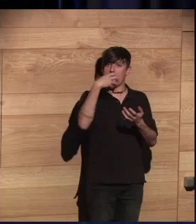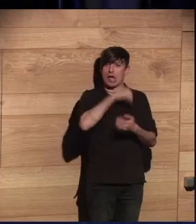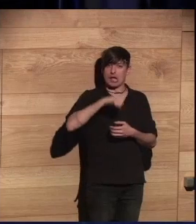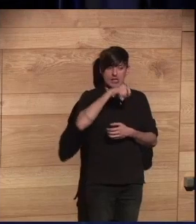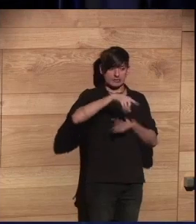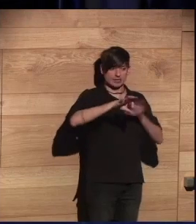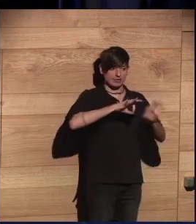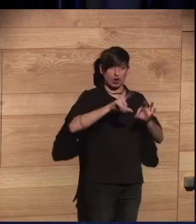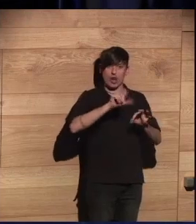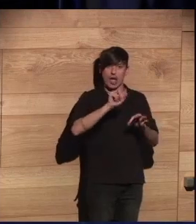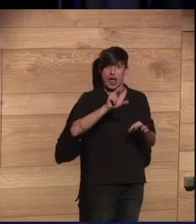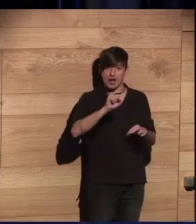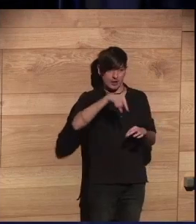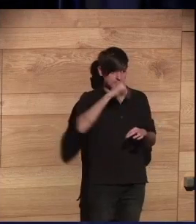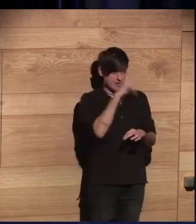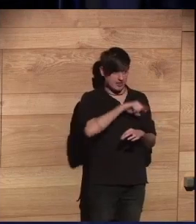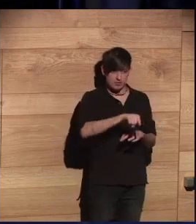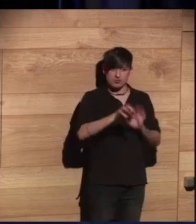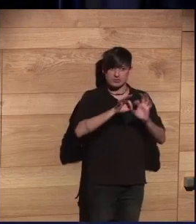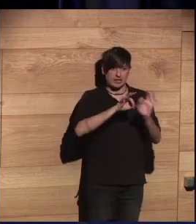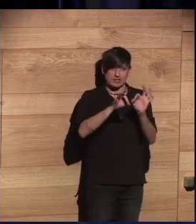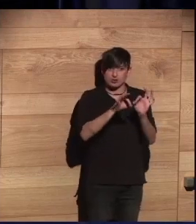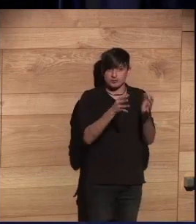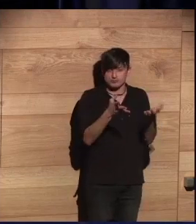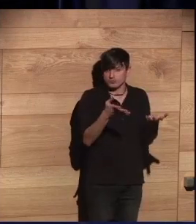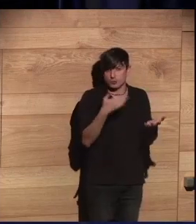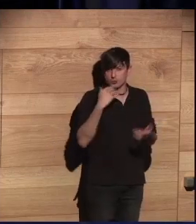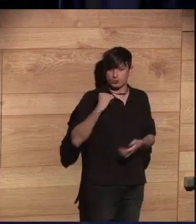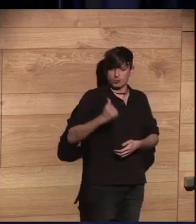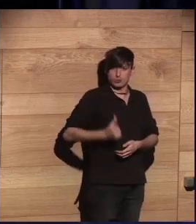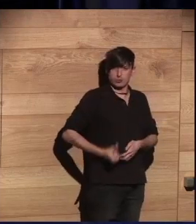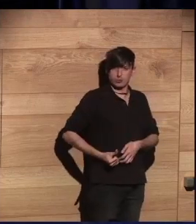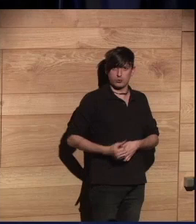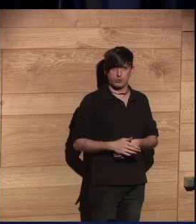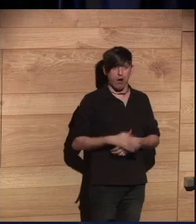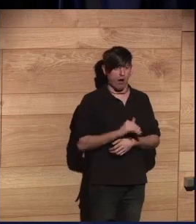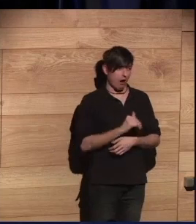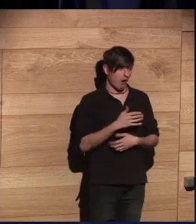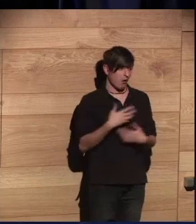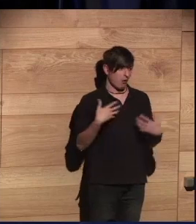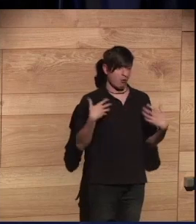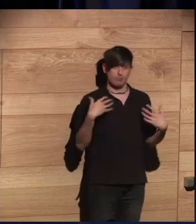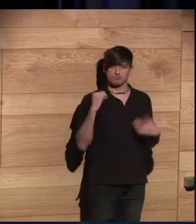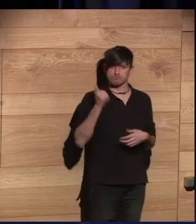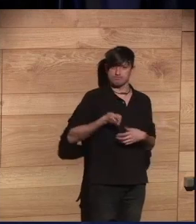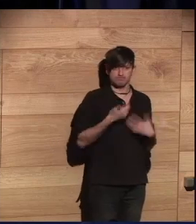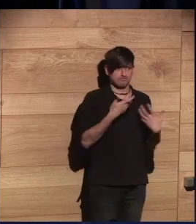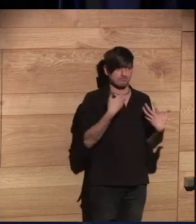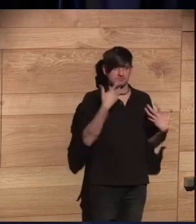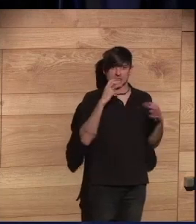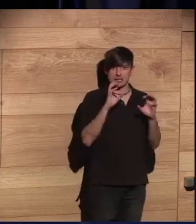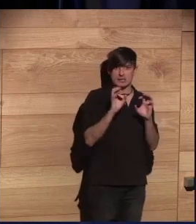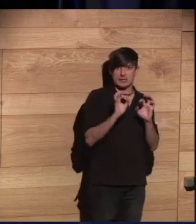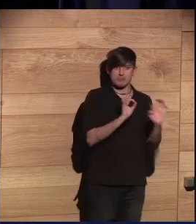Teatro Lara, un teatro muy burgués, donde, bueno, pues había un poco espectáculos de variedades